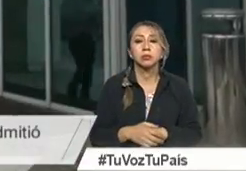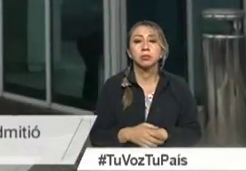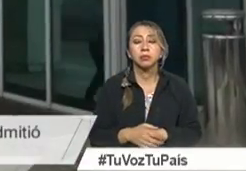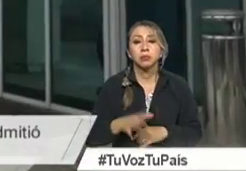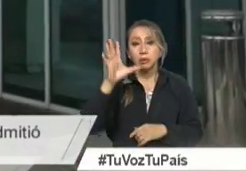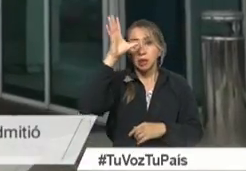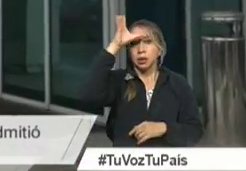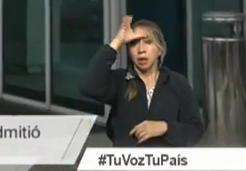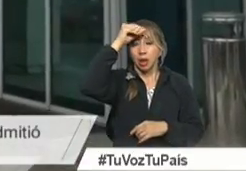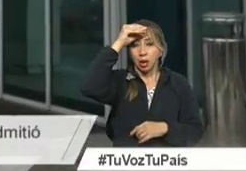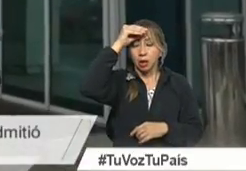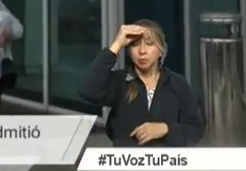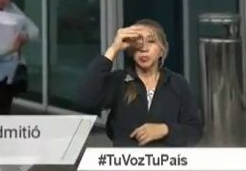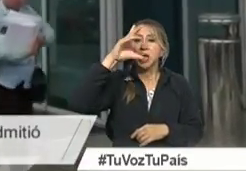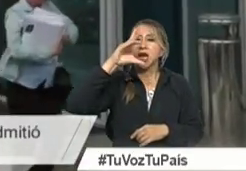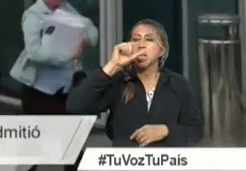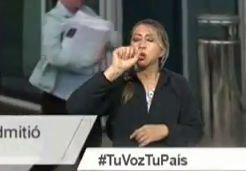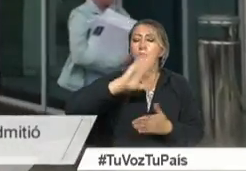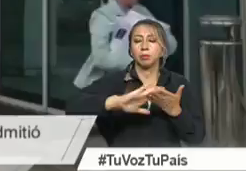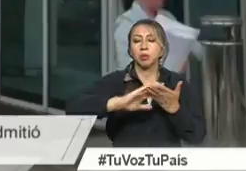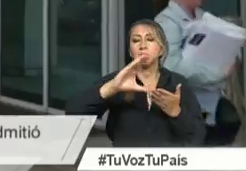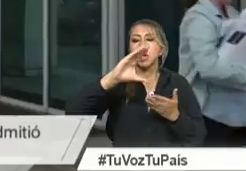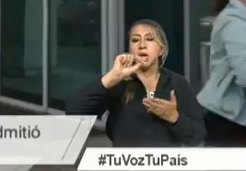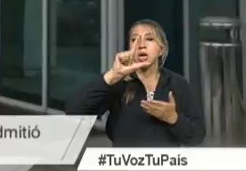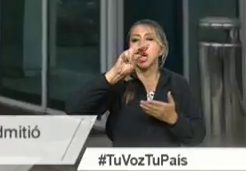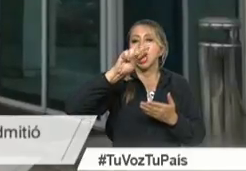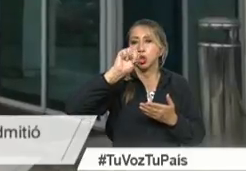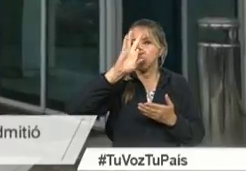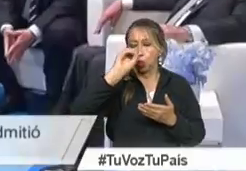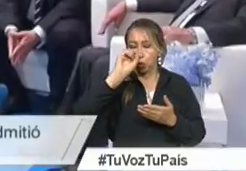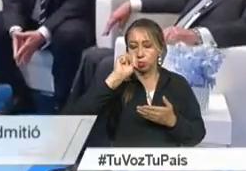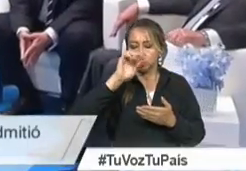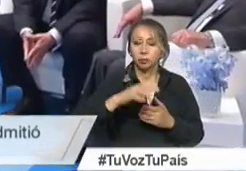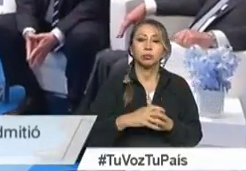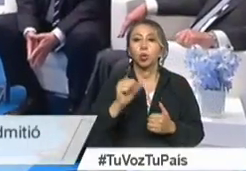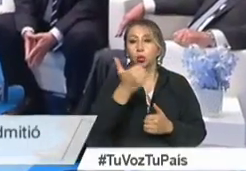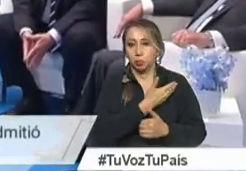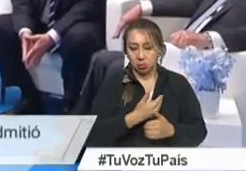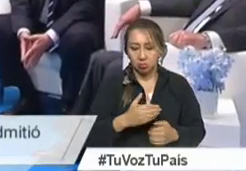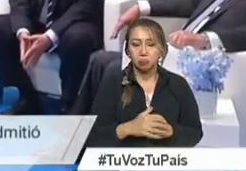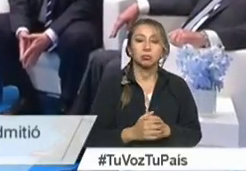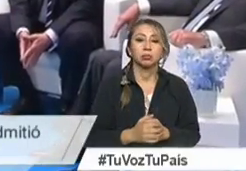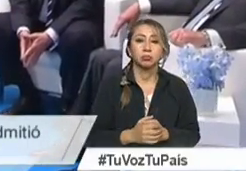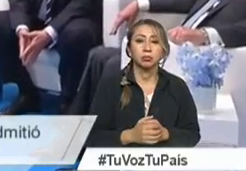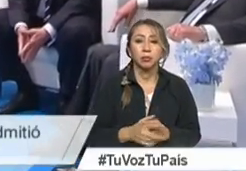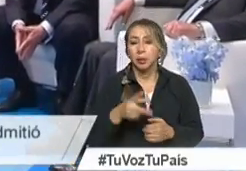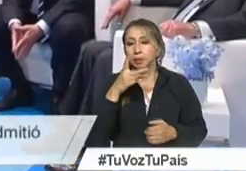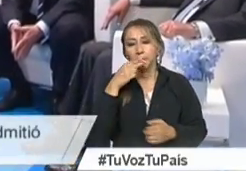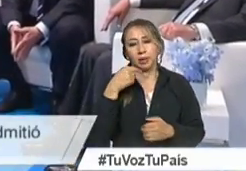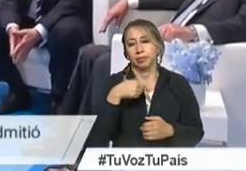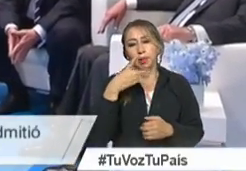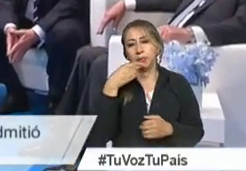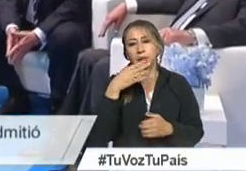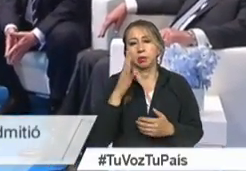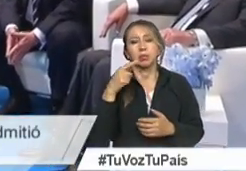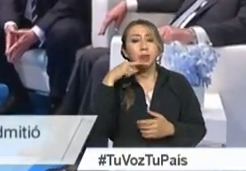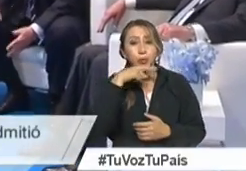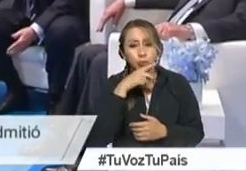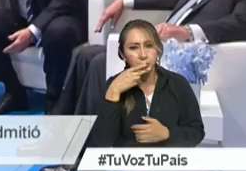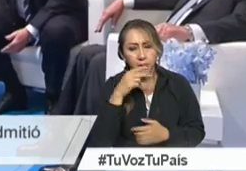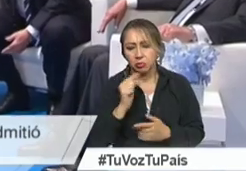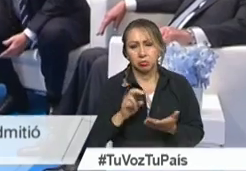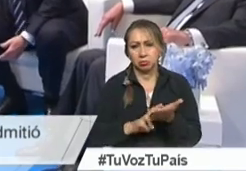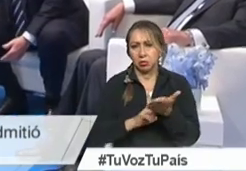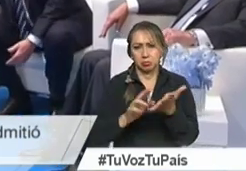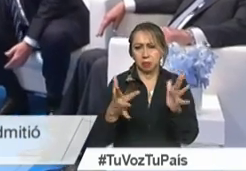clinton era parte del apoyo de rusia y su gobierno a trump el kremlin desmintió cualquier implicación con la reunión y negó